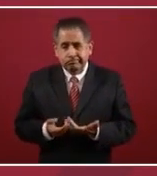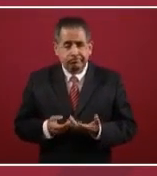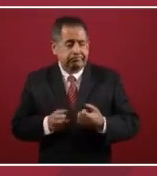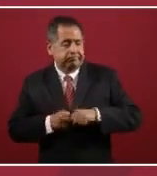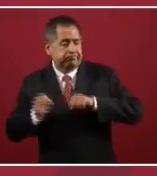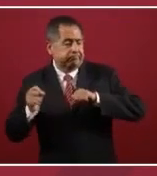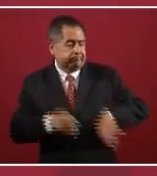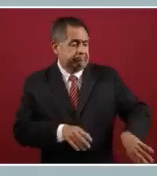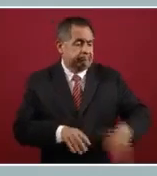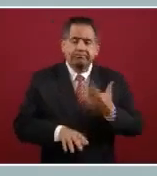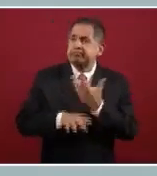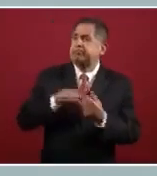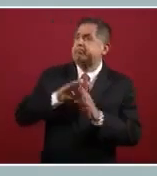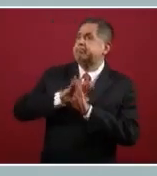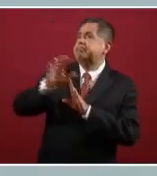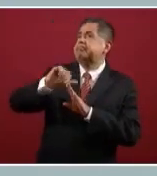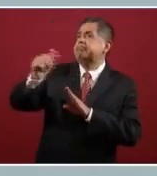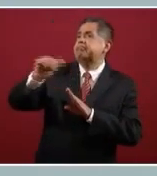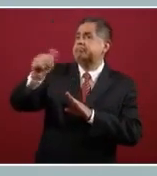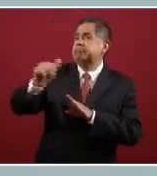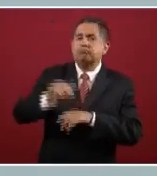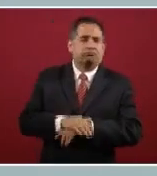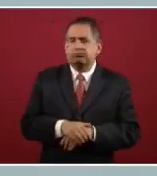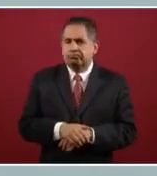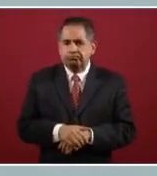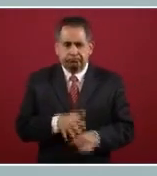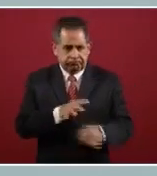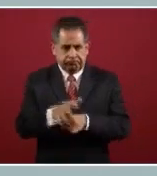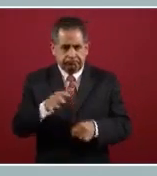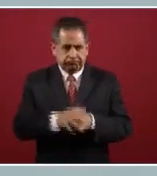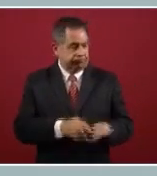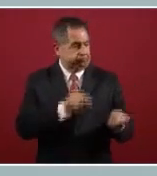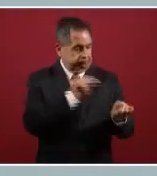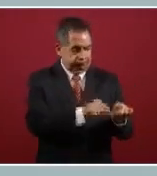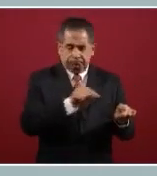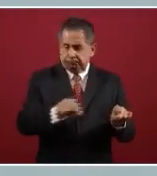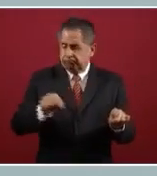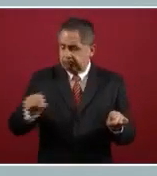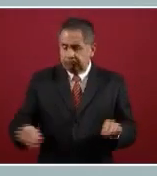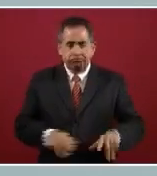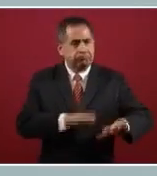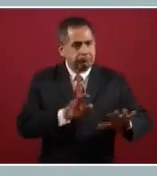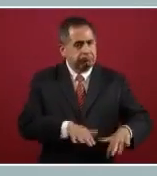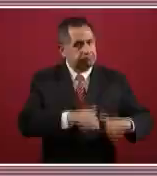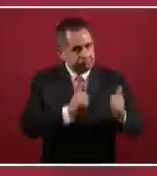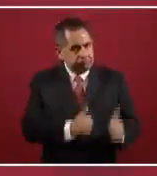Ahora hay esta opción. Y otros